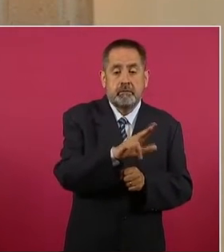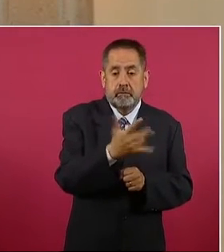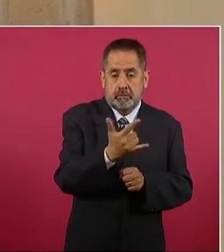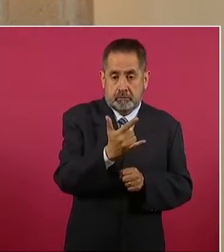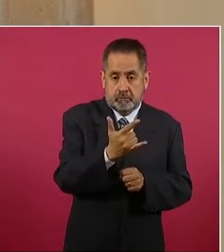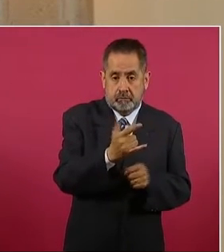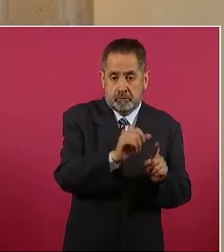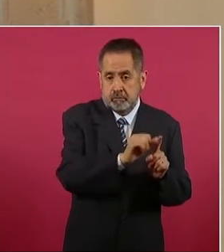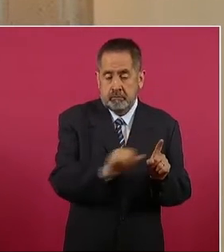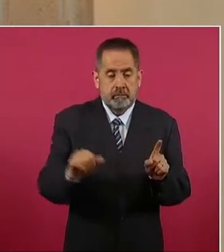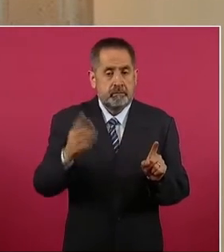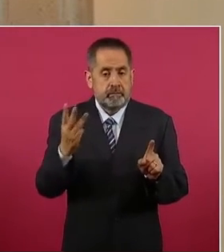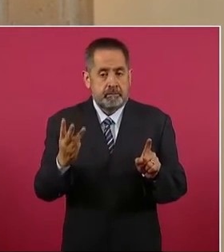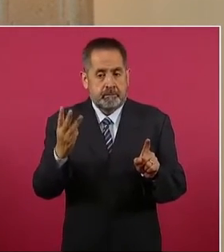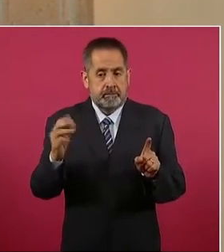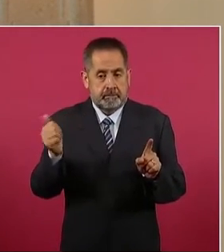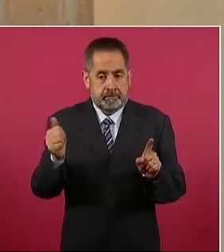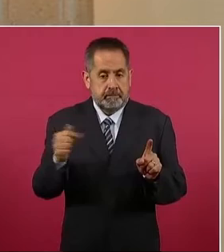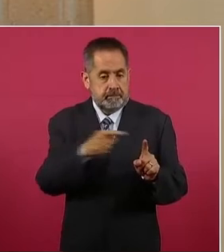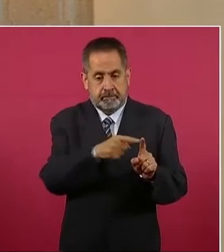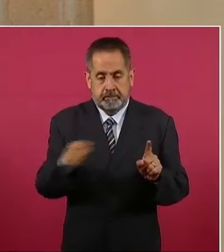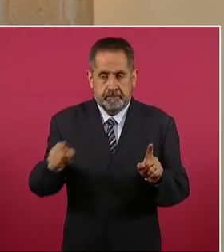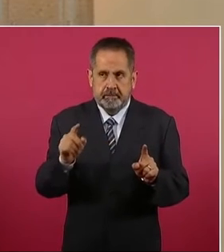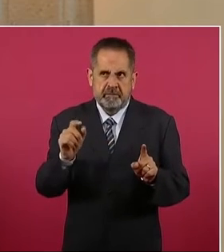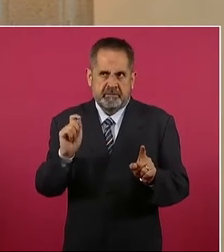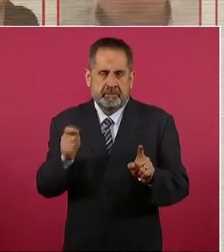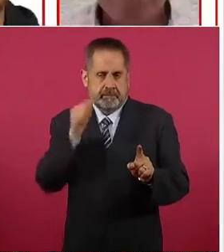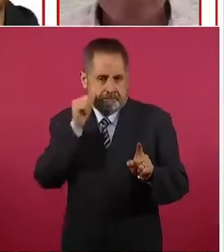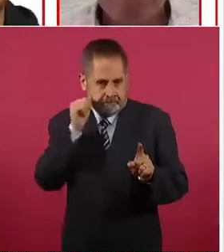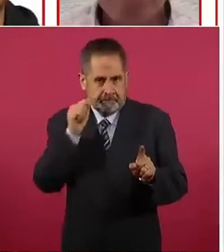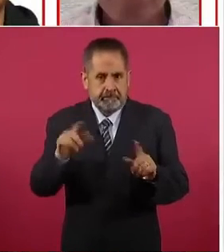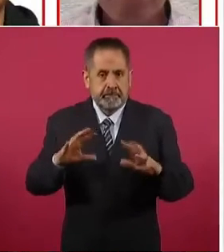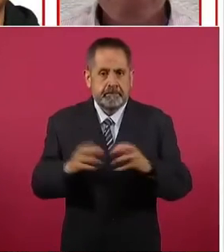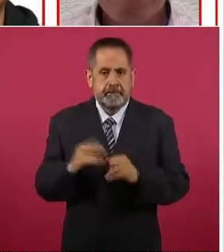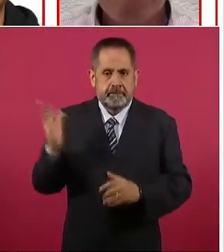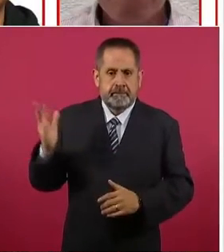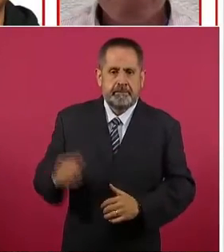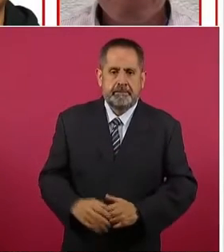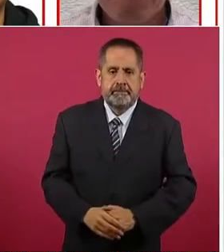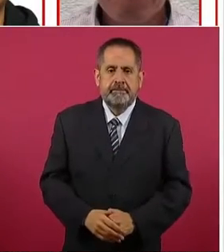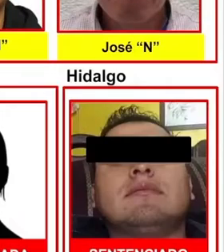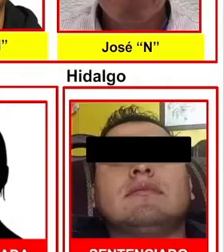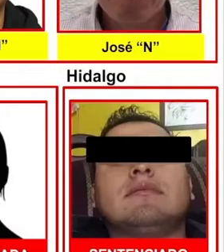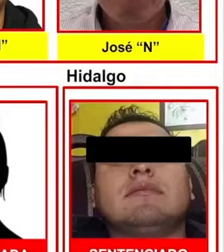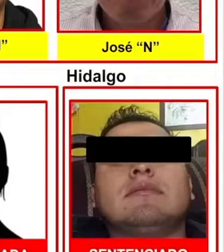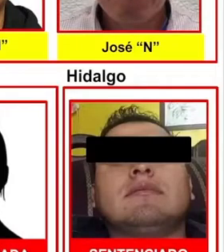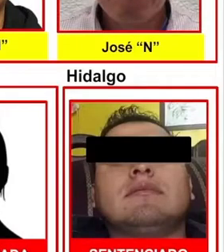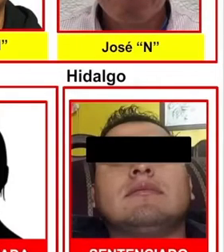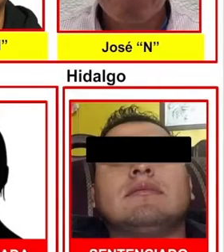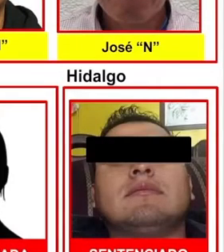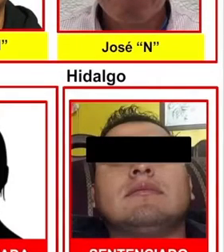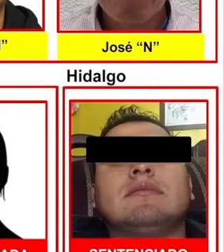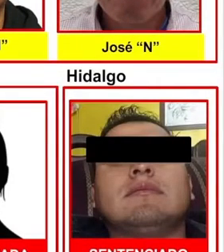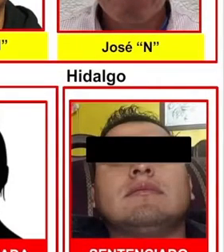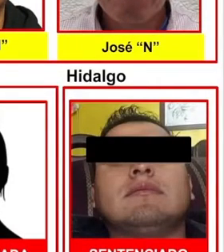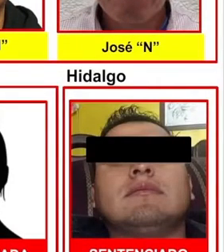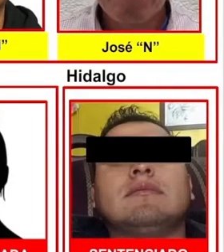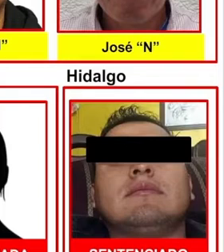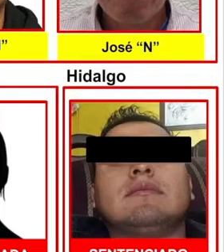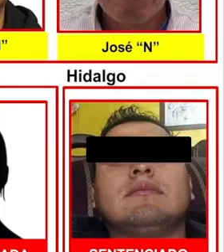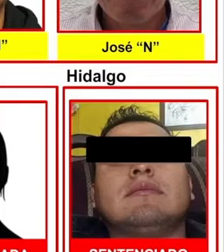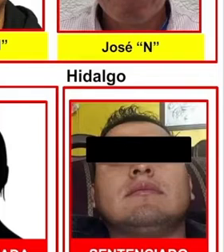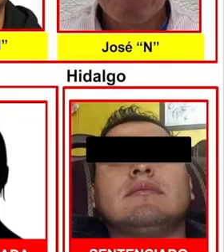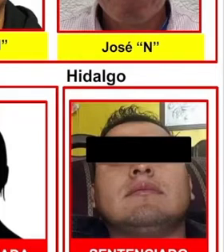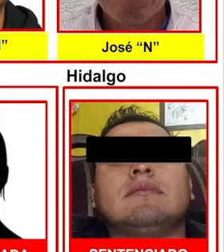al 3 de agosto, es decir, el día de ayer, hay 16 detenidos, tres sentenciados, de los